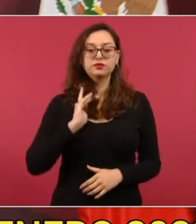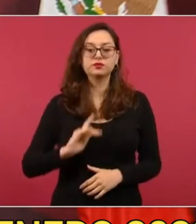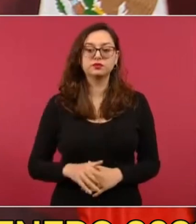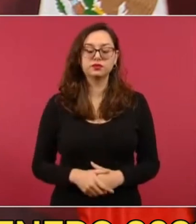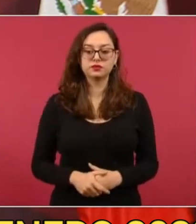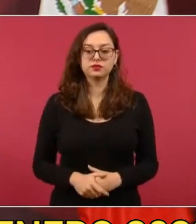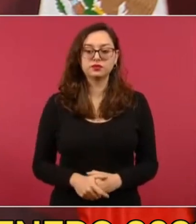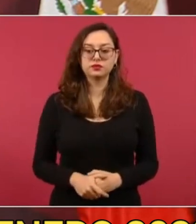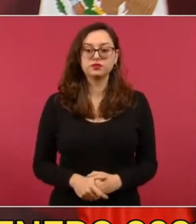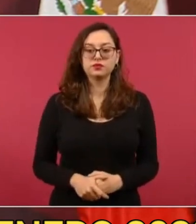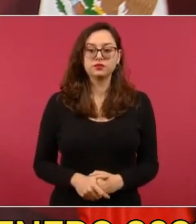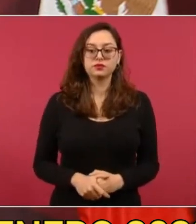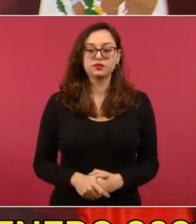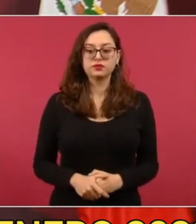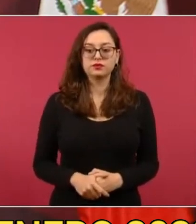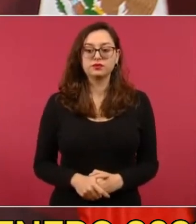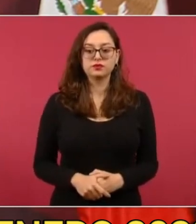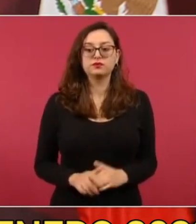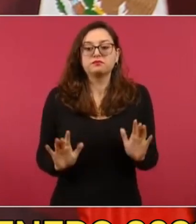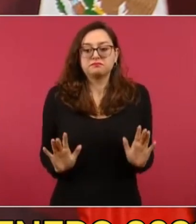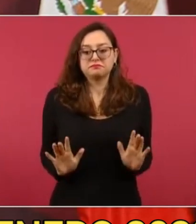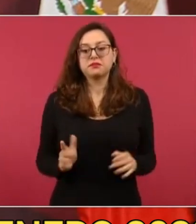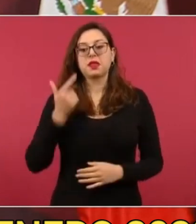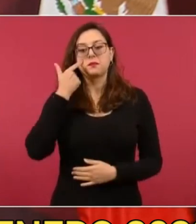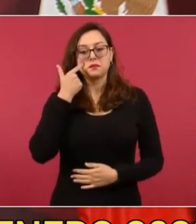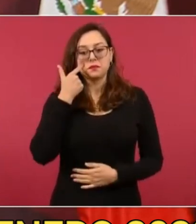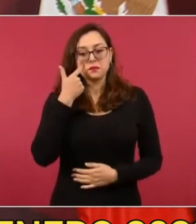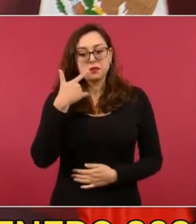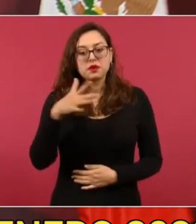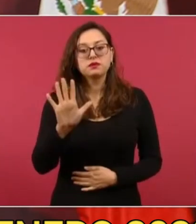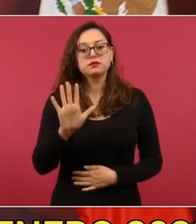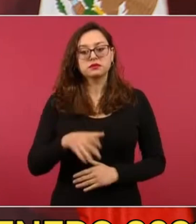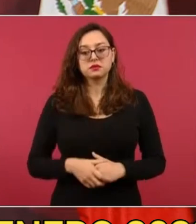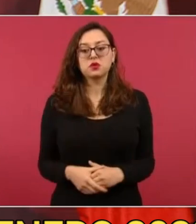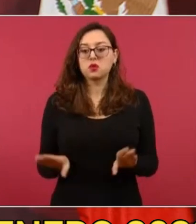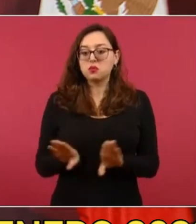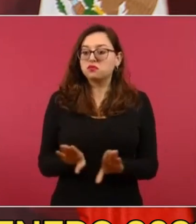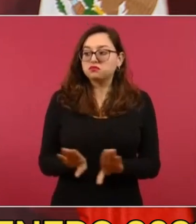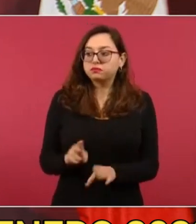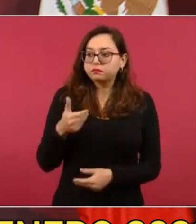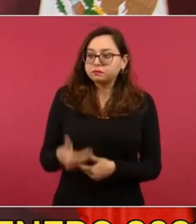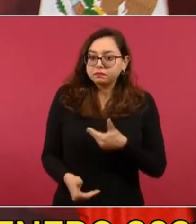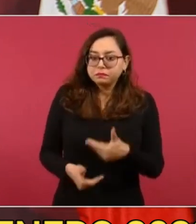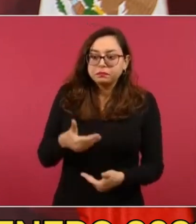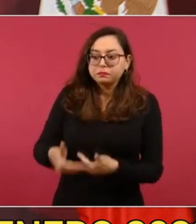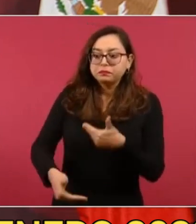Pues ahí vamos a ver cómo se presentan las cosas. Está muy